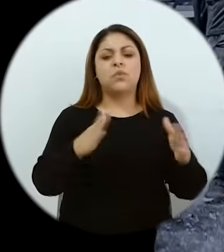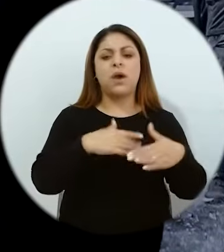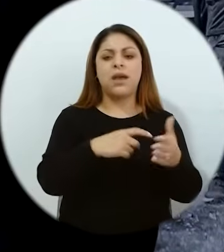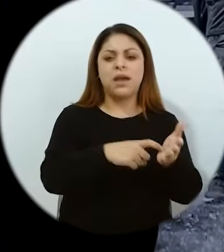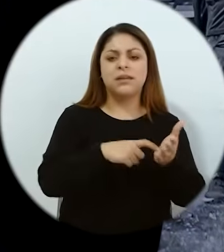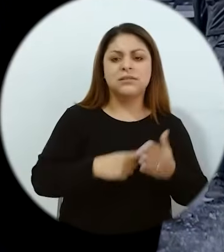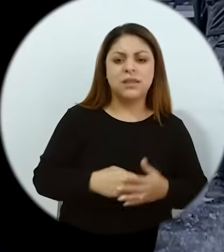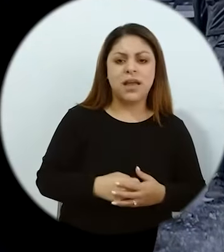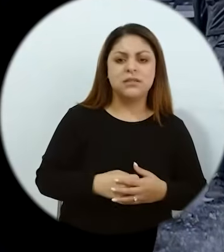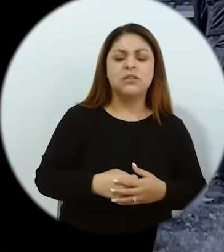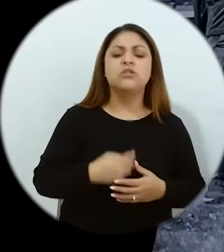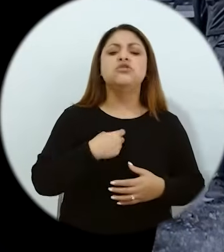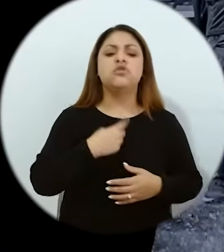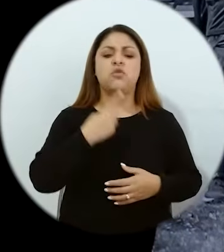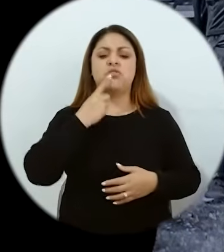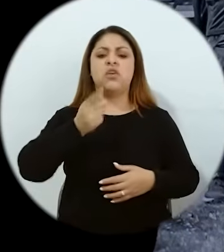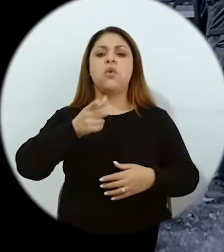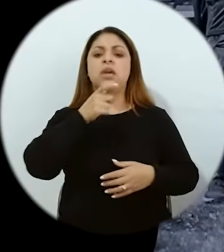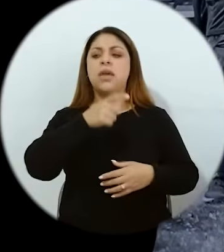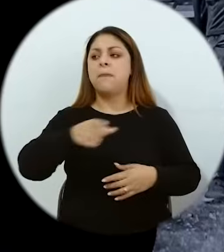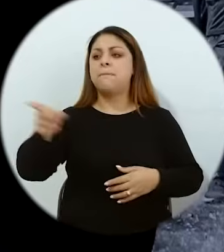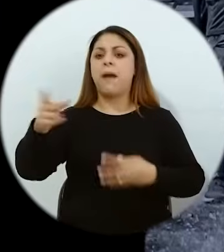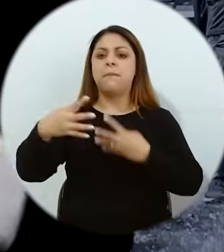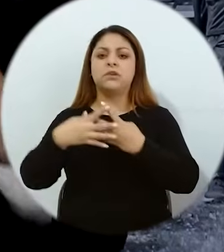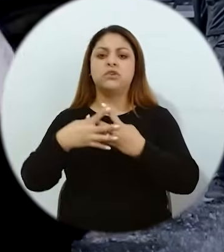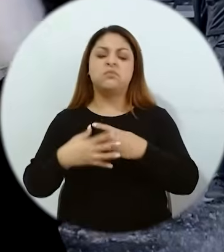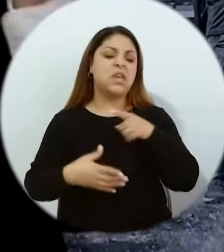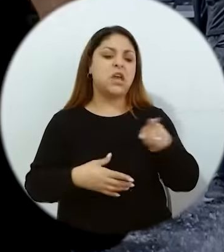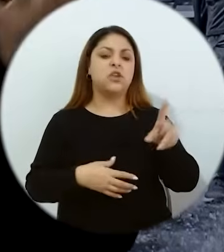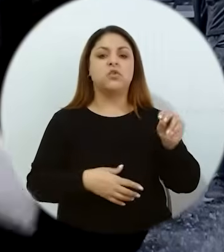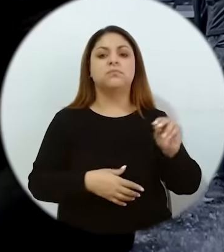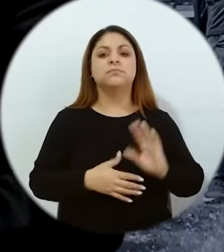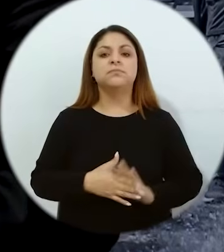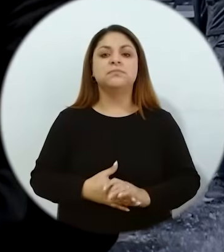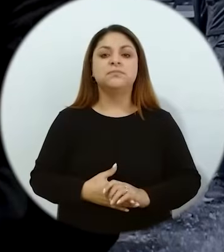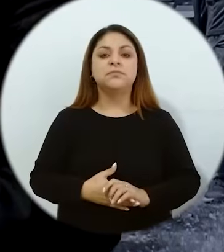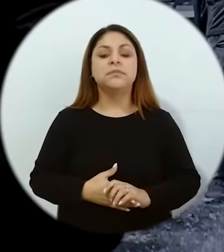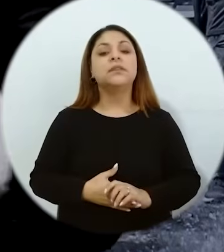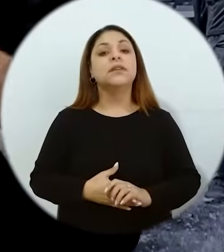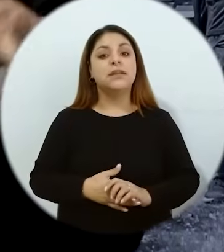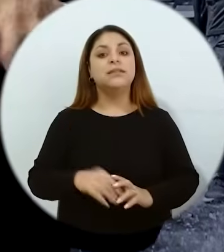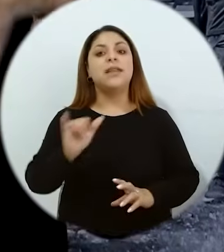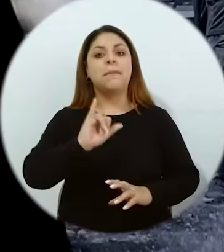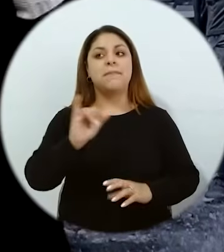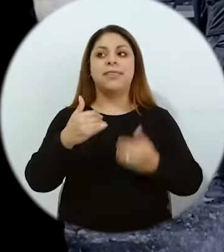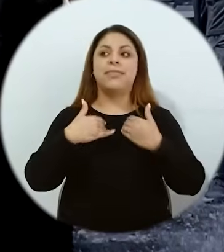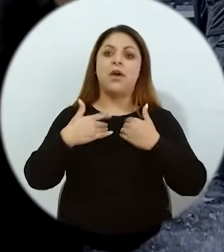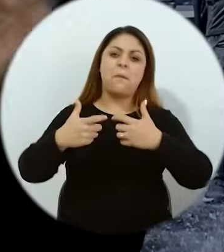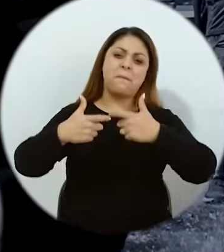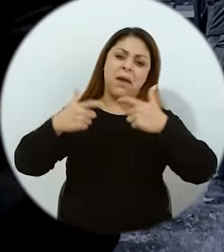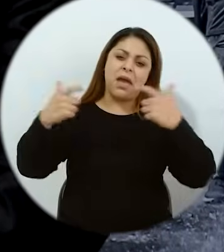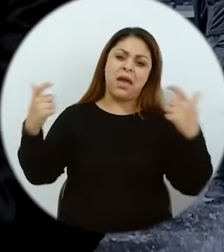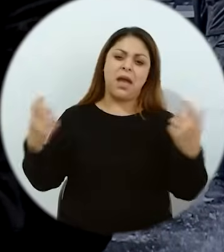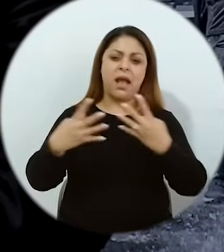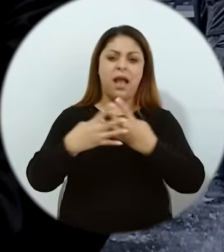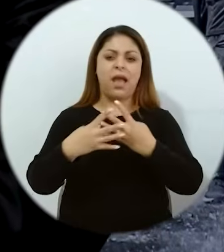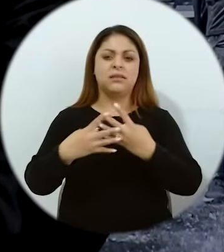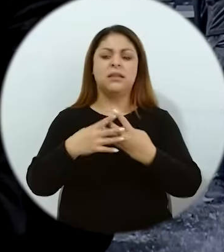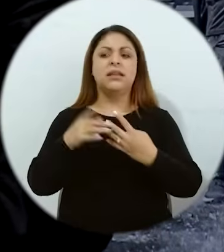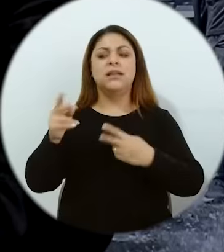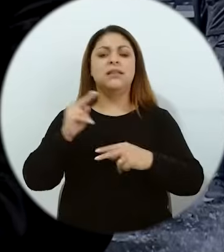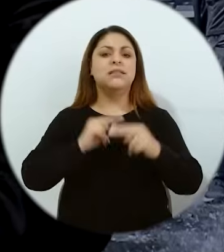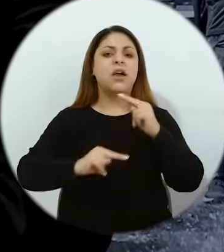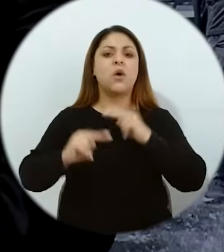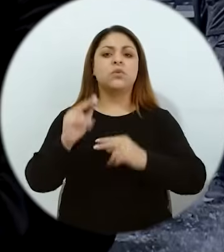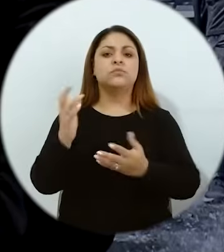No hay garantías. Yo digo quién va a prisión y quién no va. Y de paso, puedo tener megacárceles que